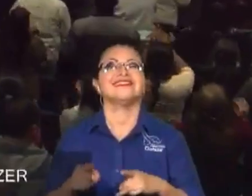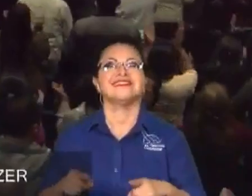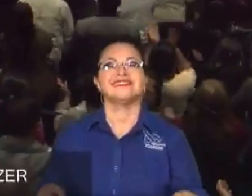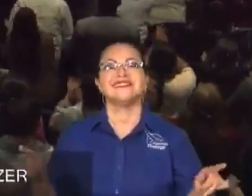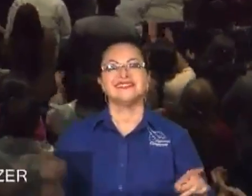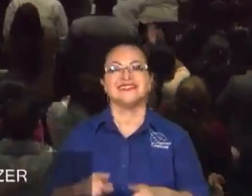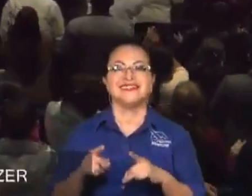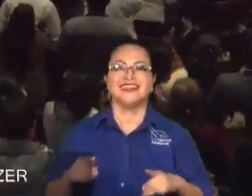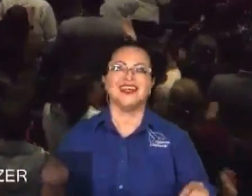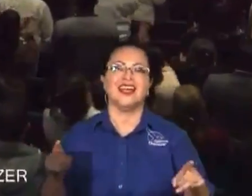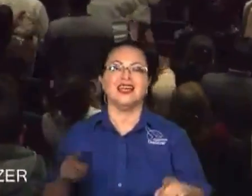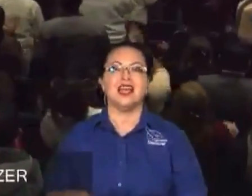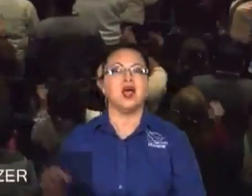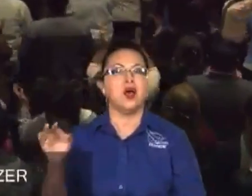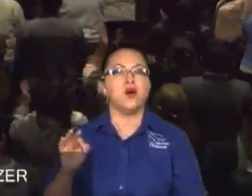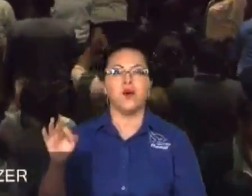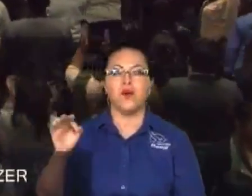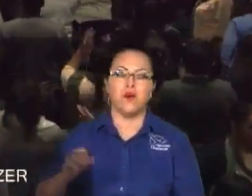¡Hay libertad!